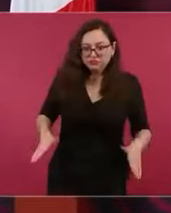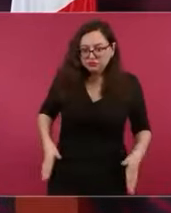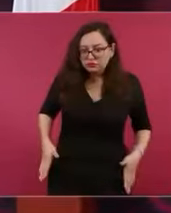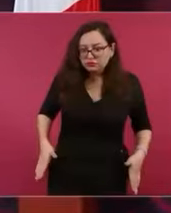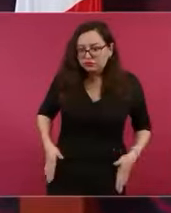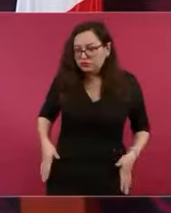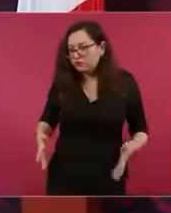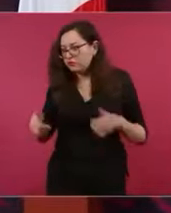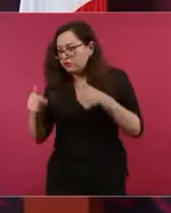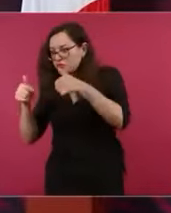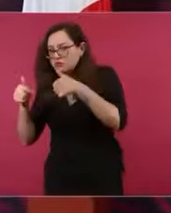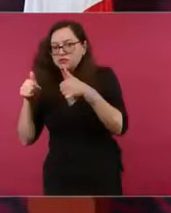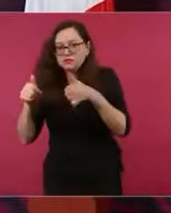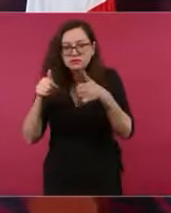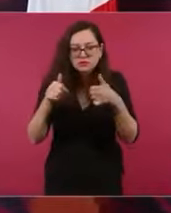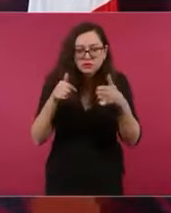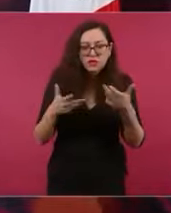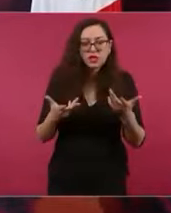tenían que dedicarse